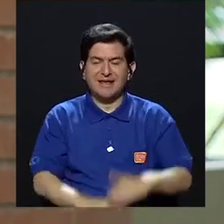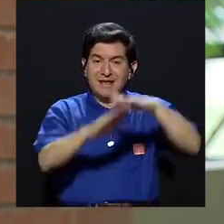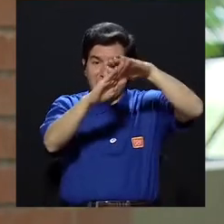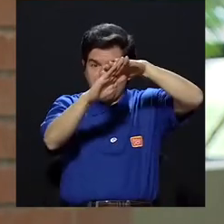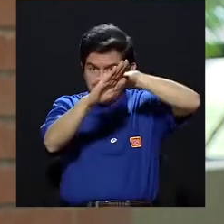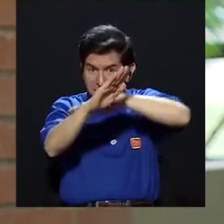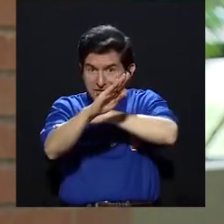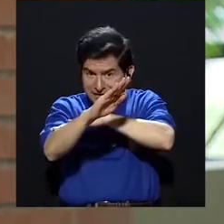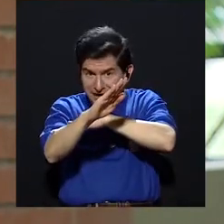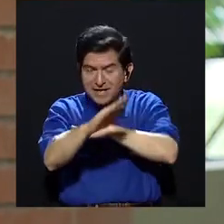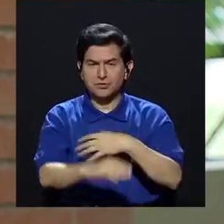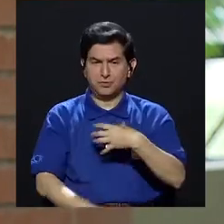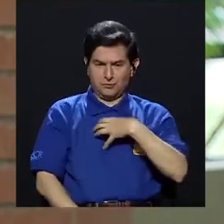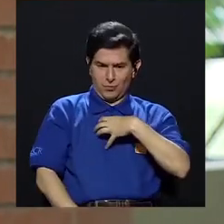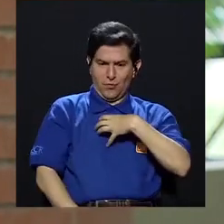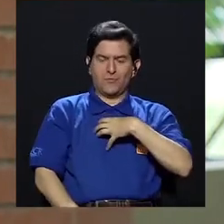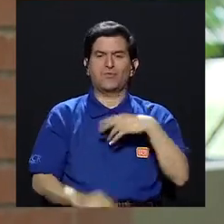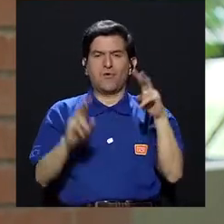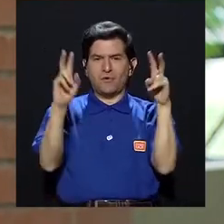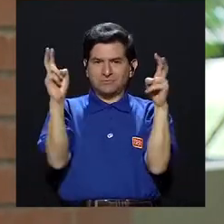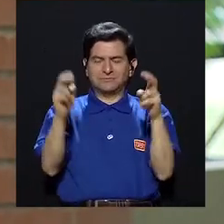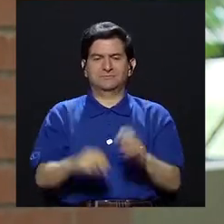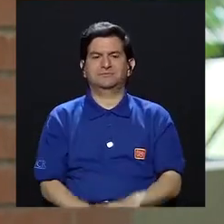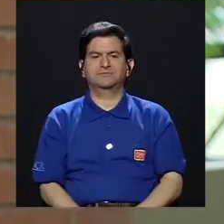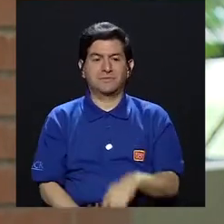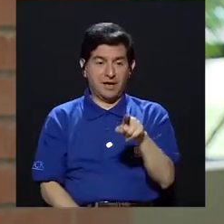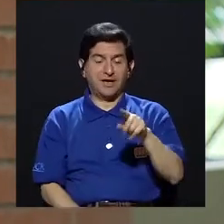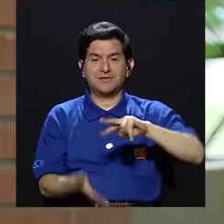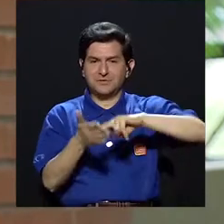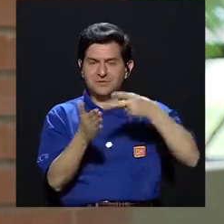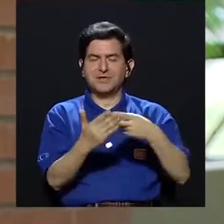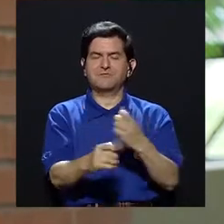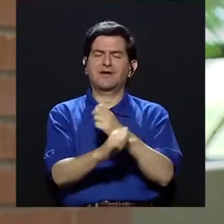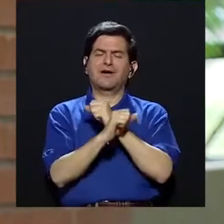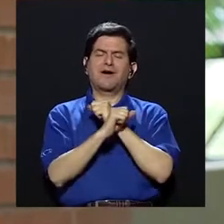techo que sea tuyo, eso no, le da